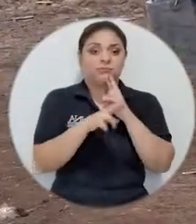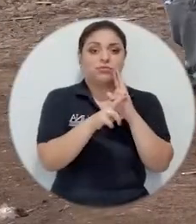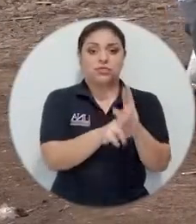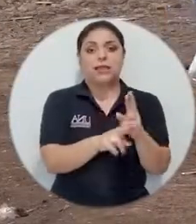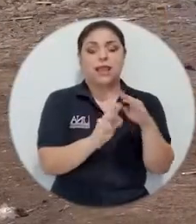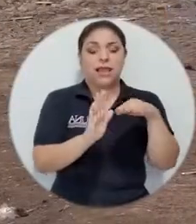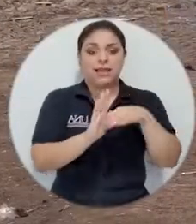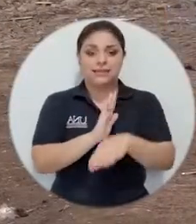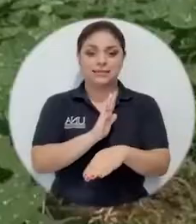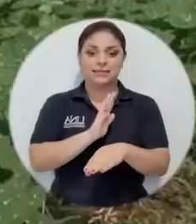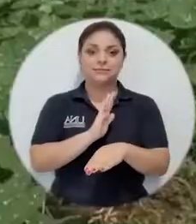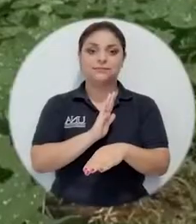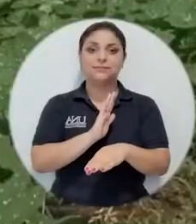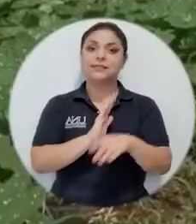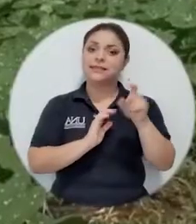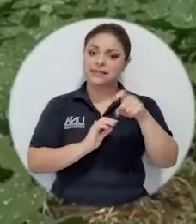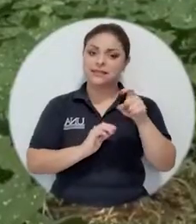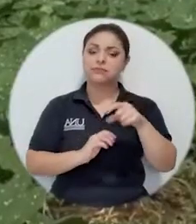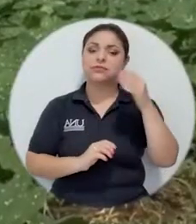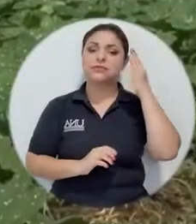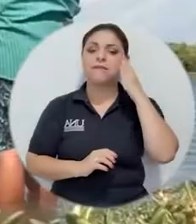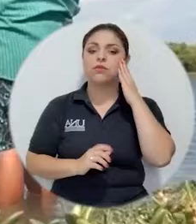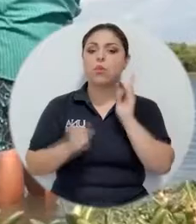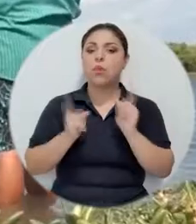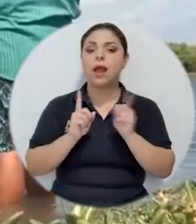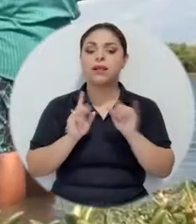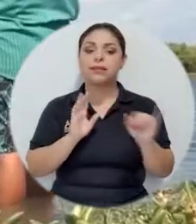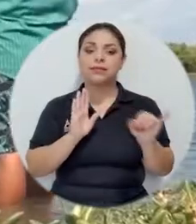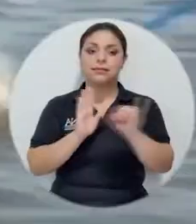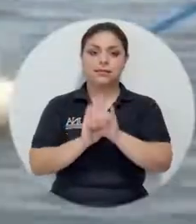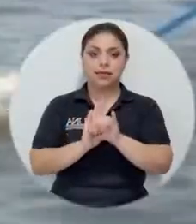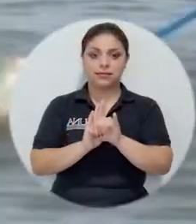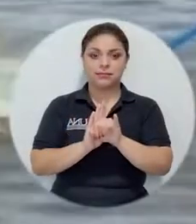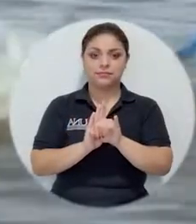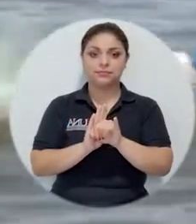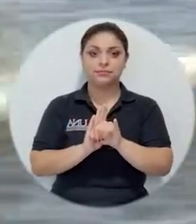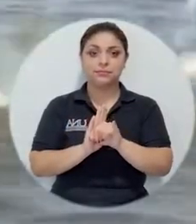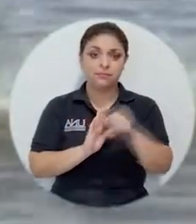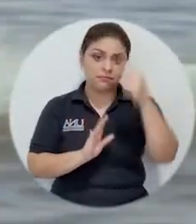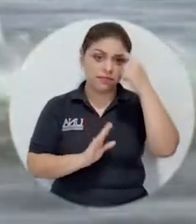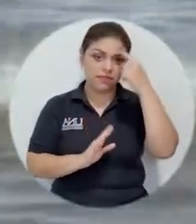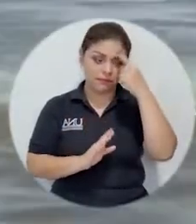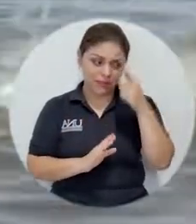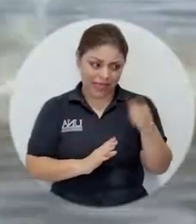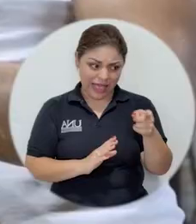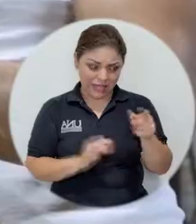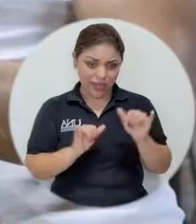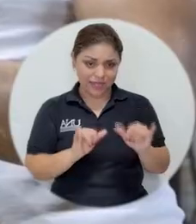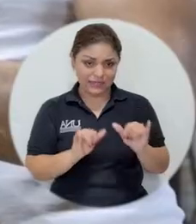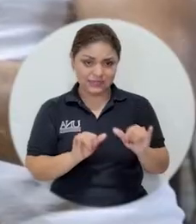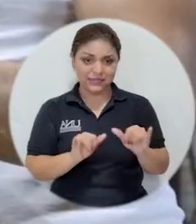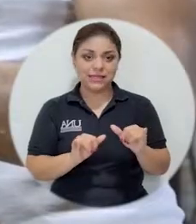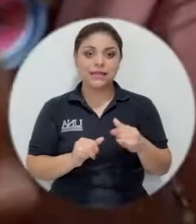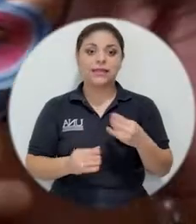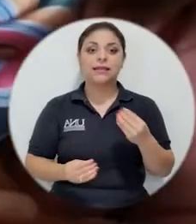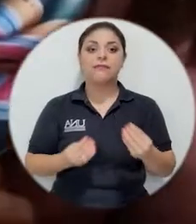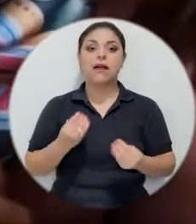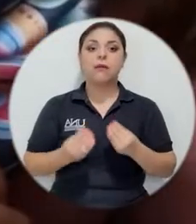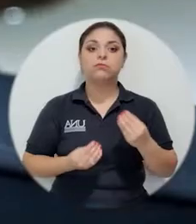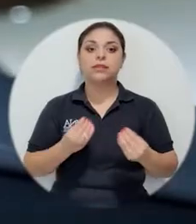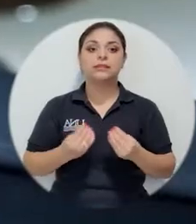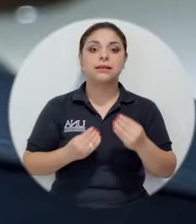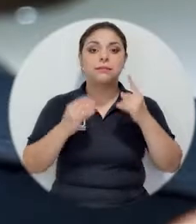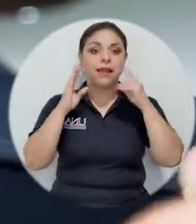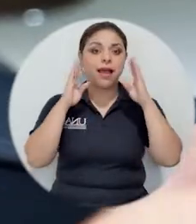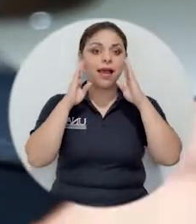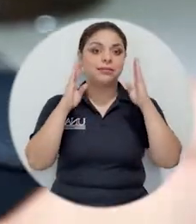crisis. Yo creo que eso es un elemento que incide también en nuestra identidad, porque eso nos hace preguntarnos, bueno, si esto es así, ¿qué vamos a